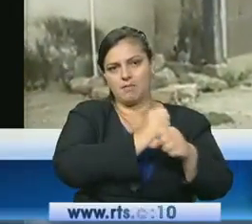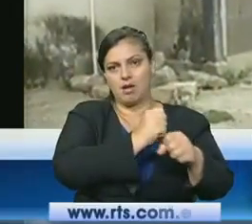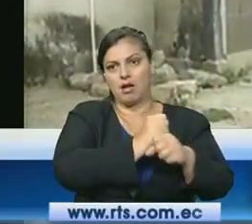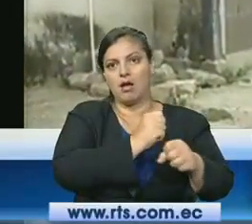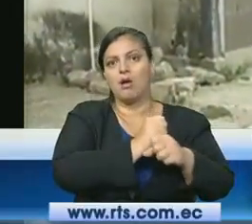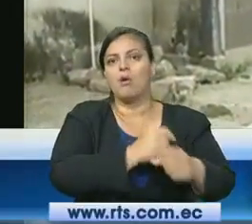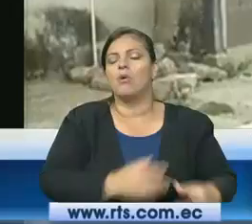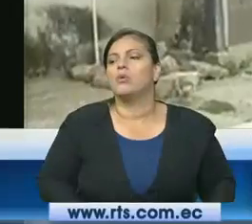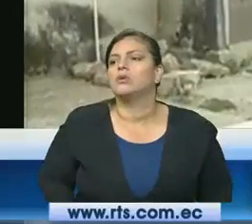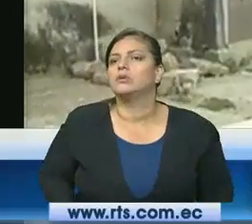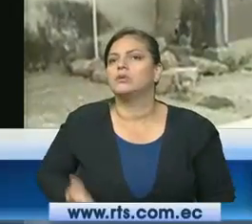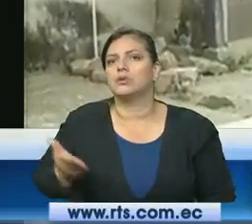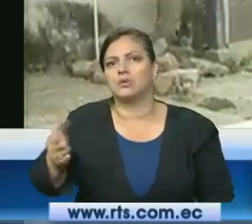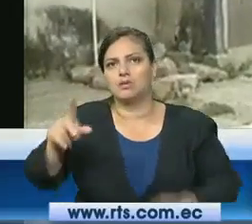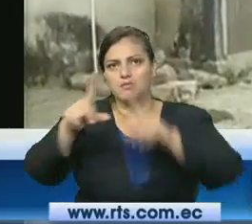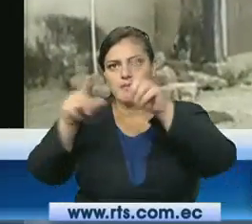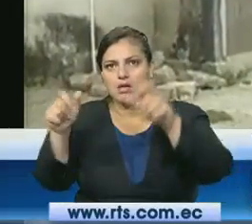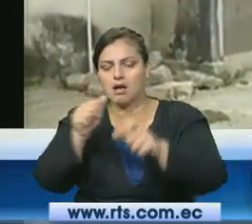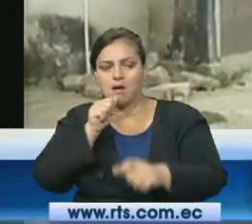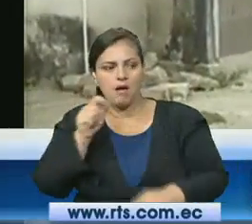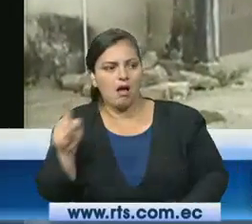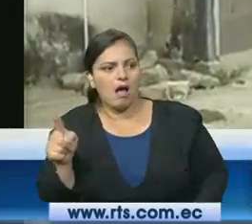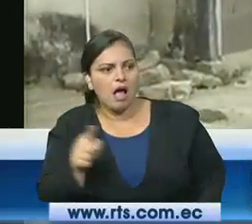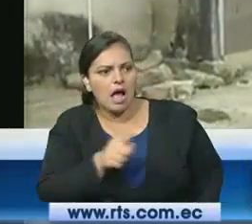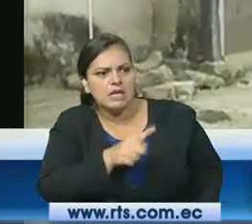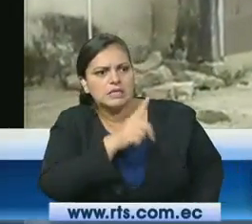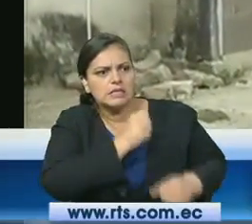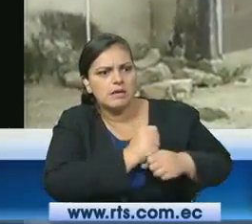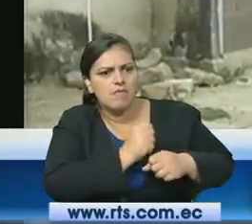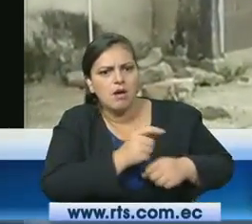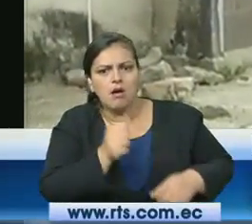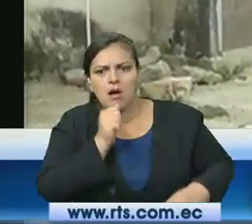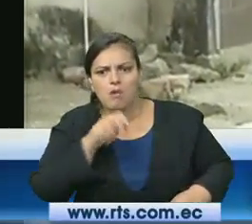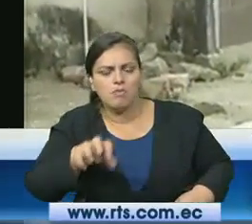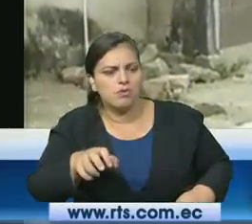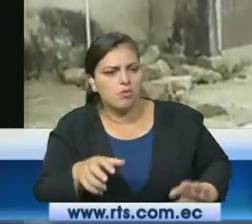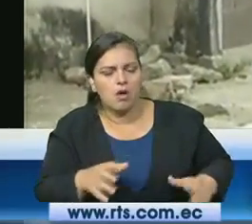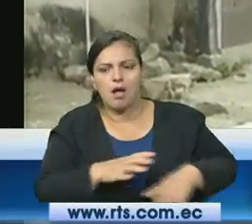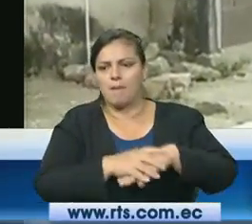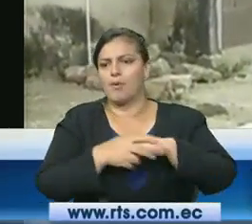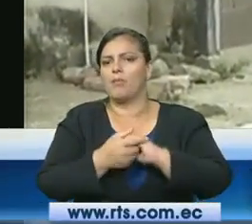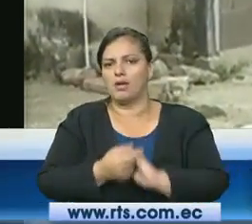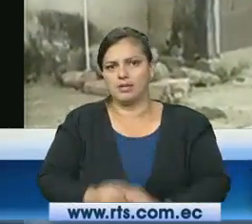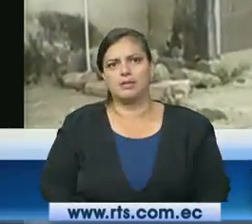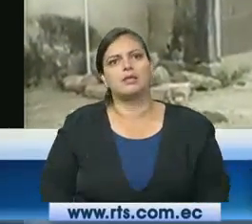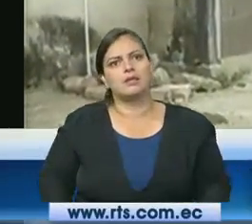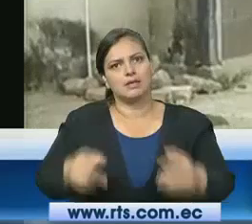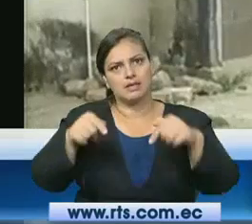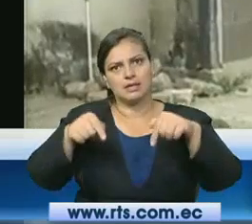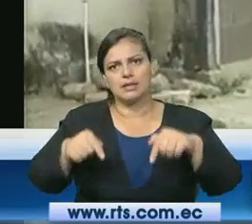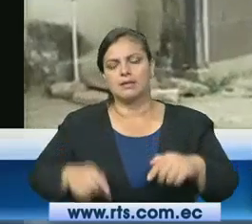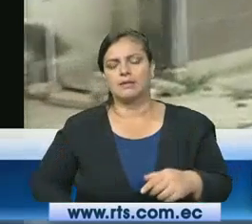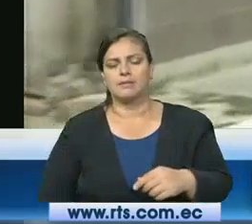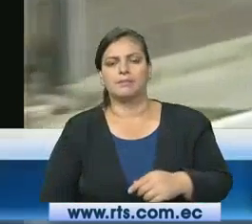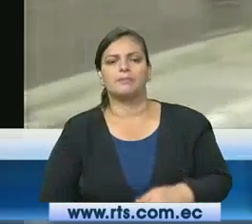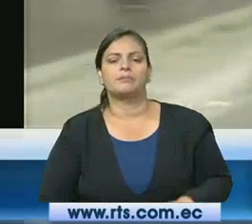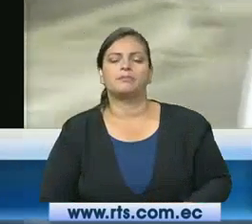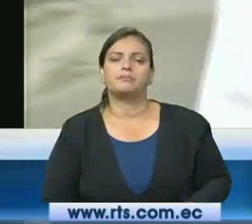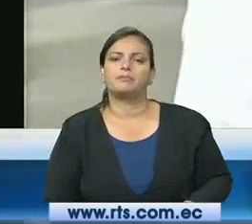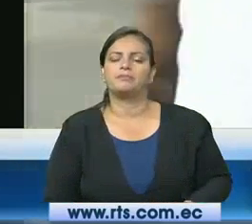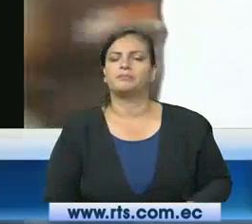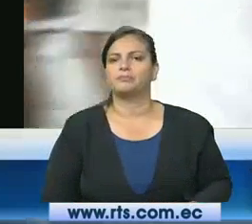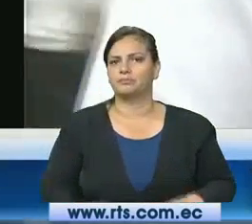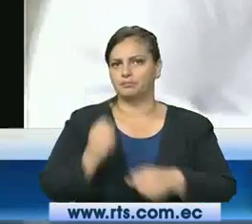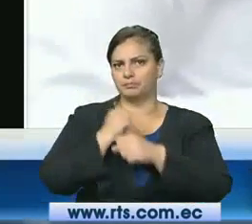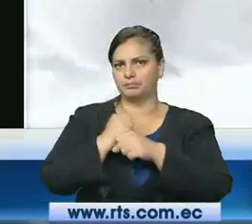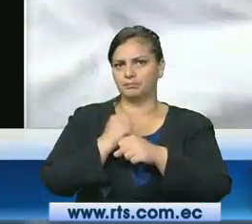Pero así como le piden la colaboración a los ciudadanos, aquí los ciudadanos también se unen. Ellos en comunidad tratan de, por ejemplo,